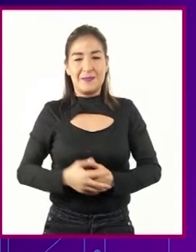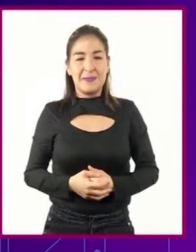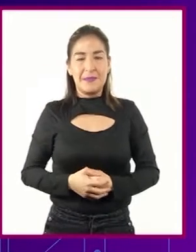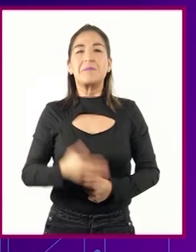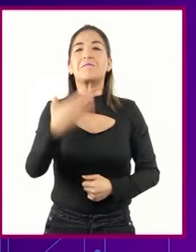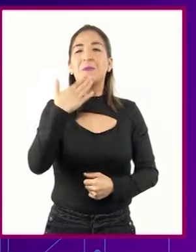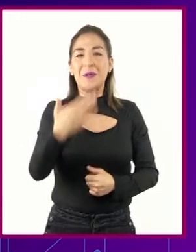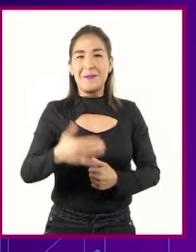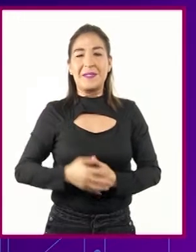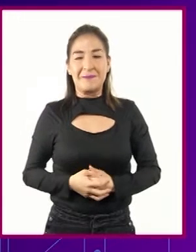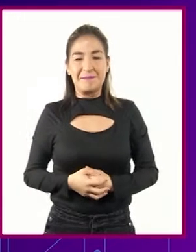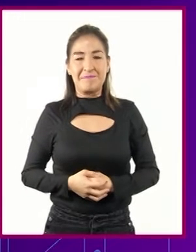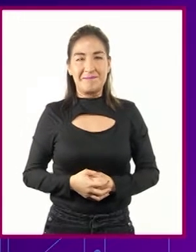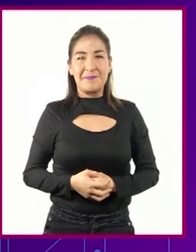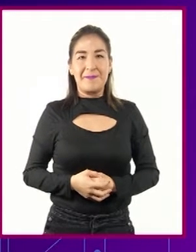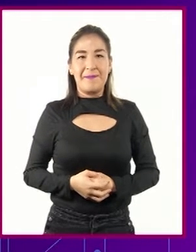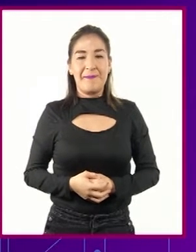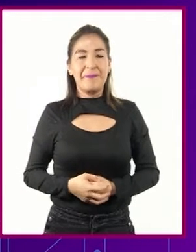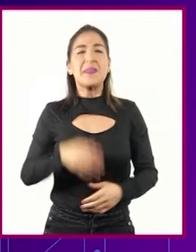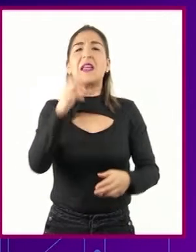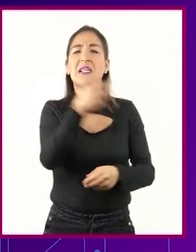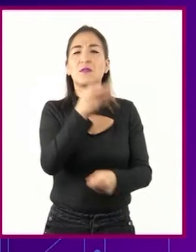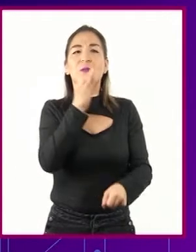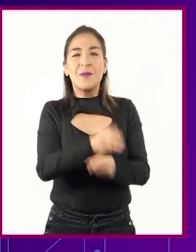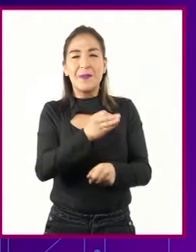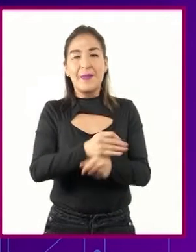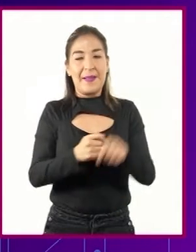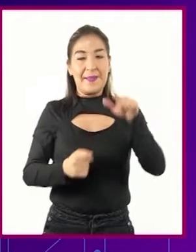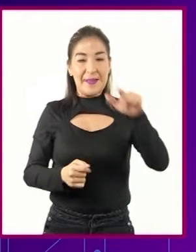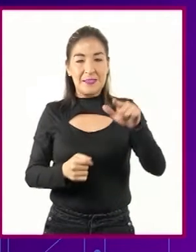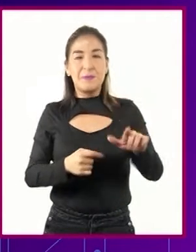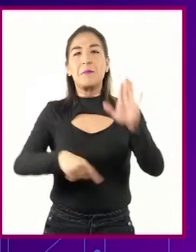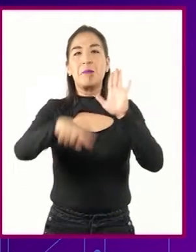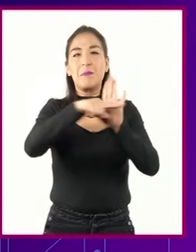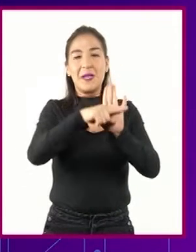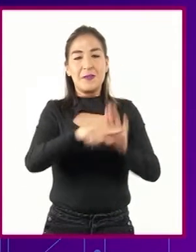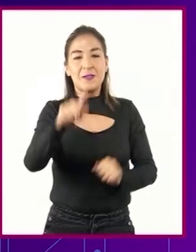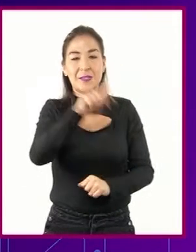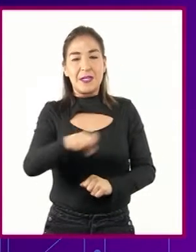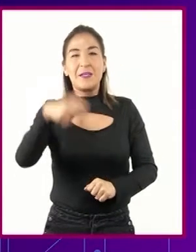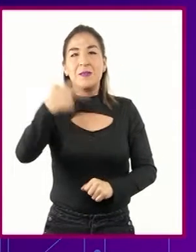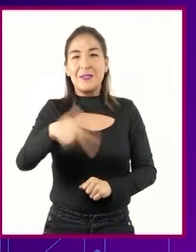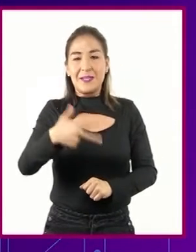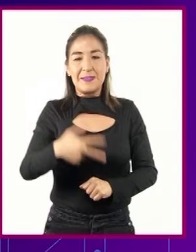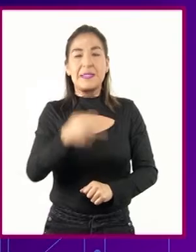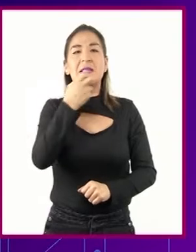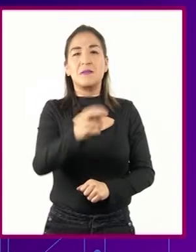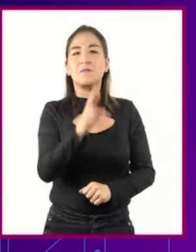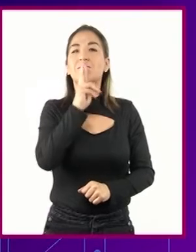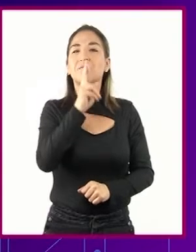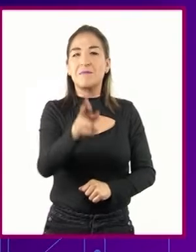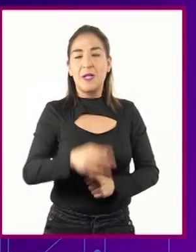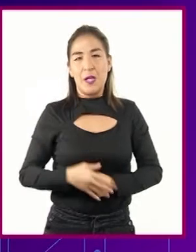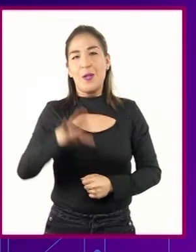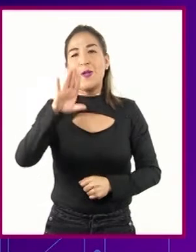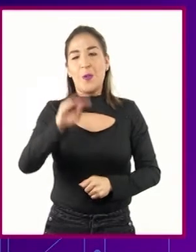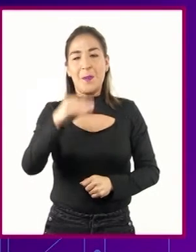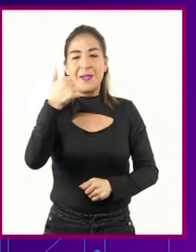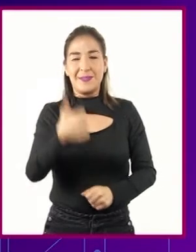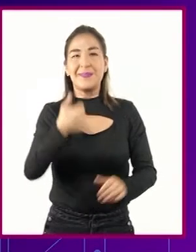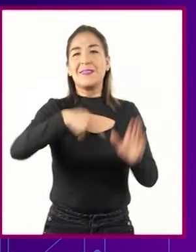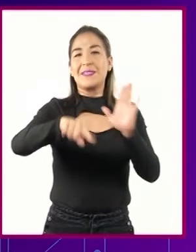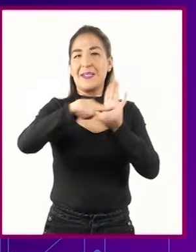Muy bien, gracias, profesor. Así obtenemos 17 menos 113, de lo que resulta